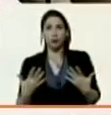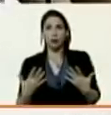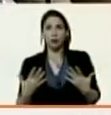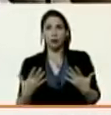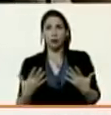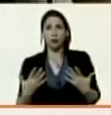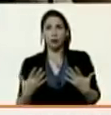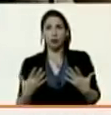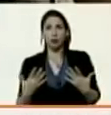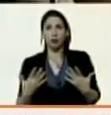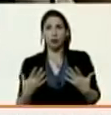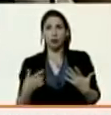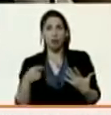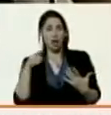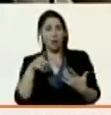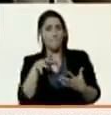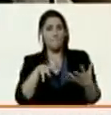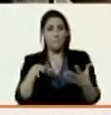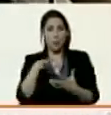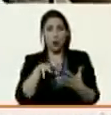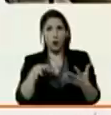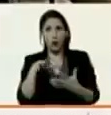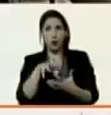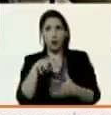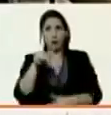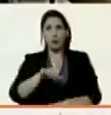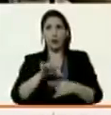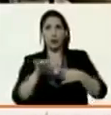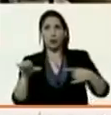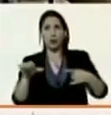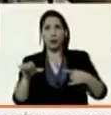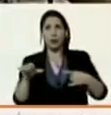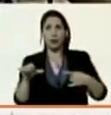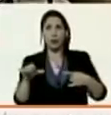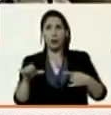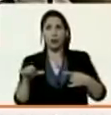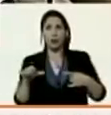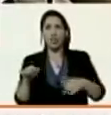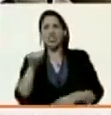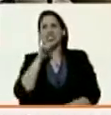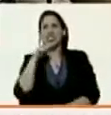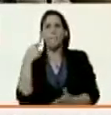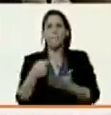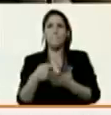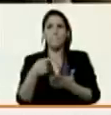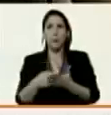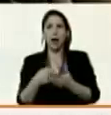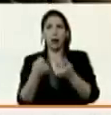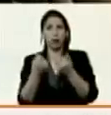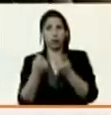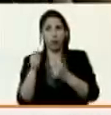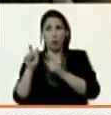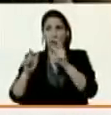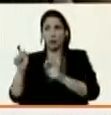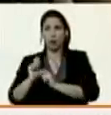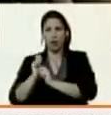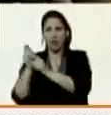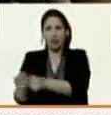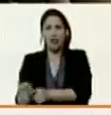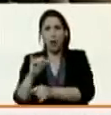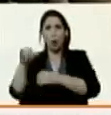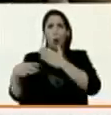tanto es a esta situación que esta semana salieron a los pública quién paga los sueldos de las personas designadas por why do